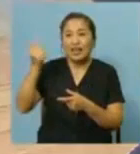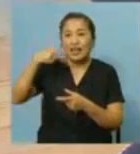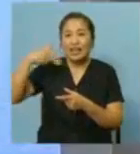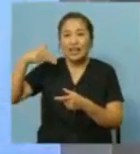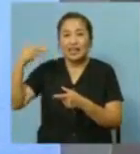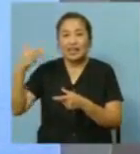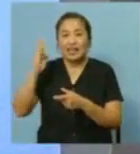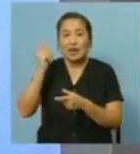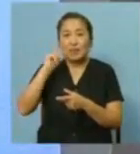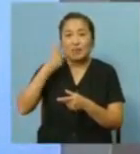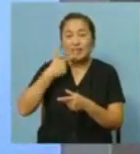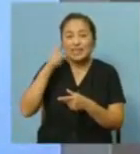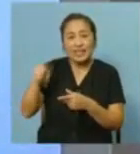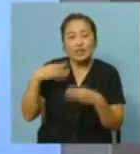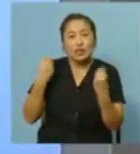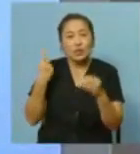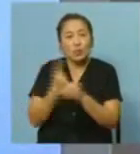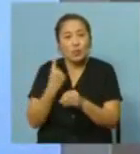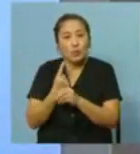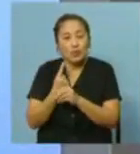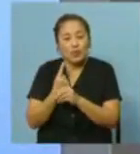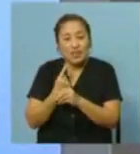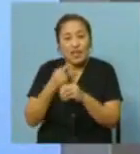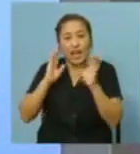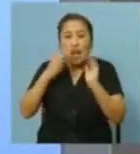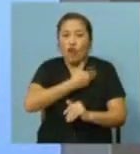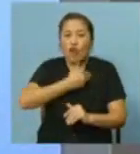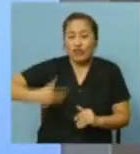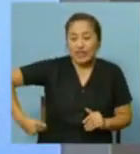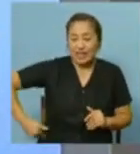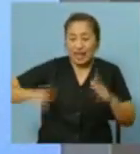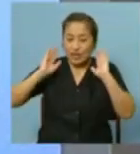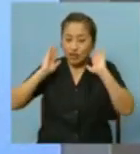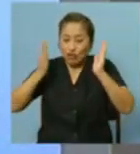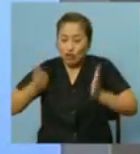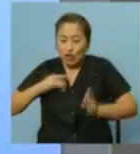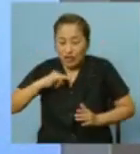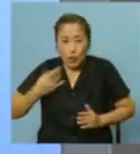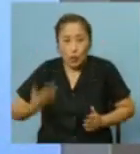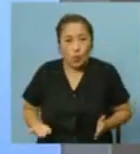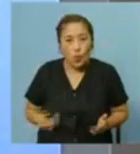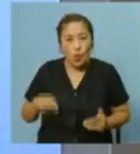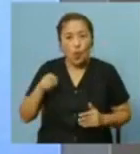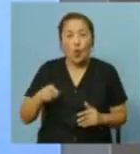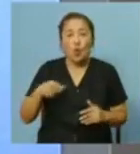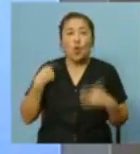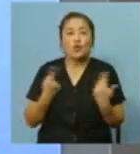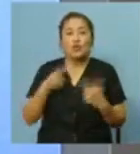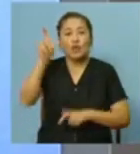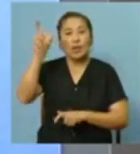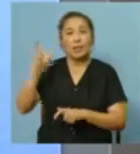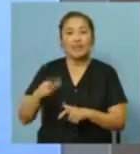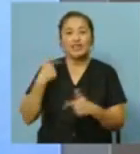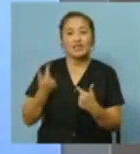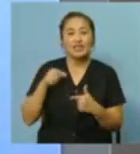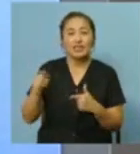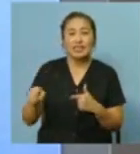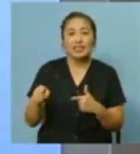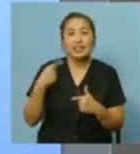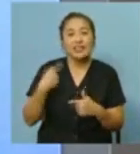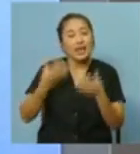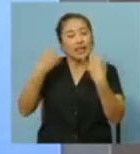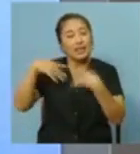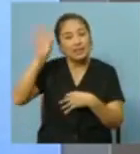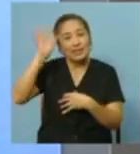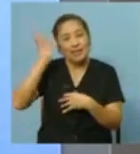admirada la provincia de jujuy porque evidentemente el gobernador de la provincia es una persona firme segura con